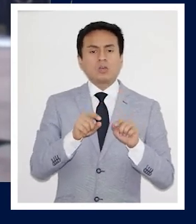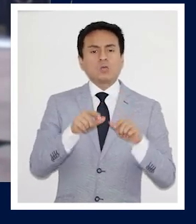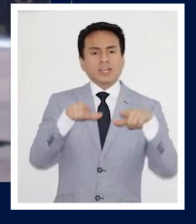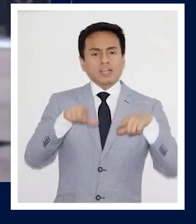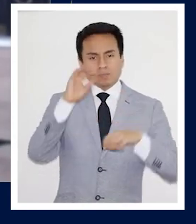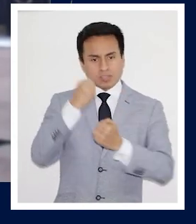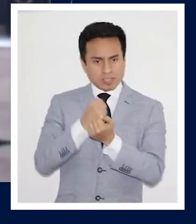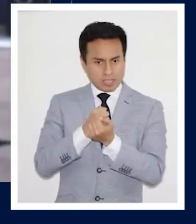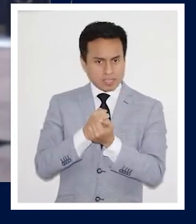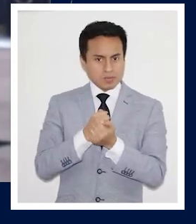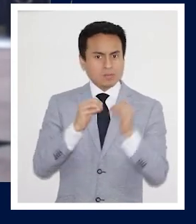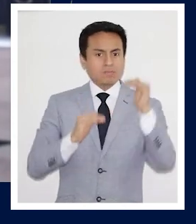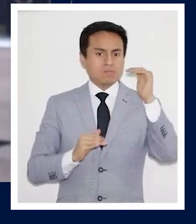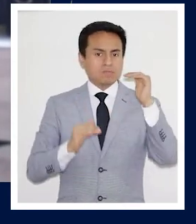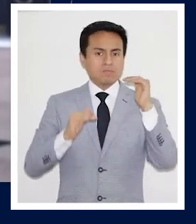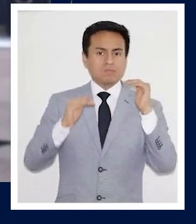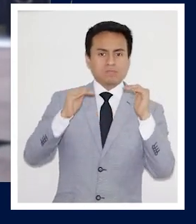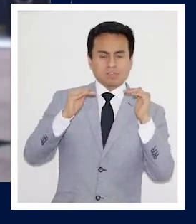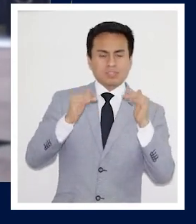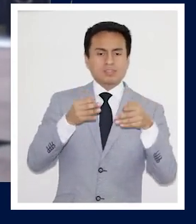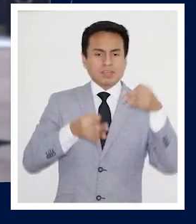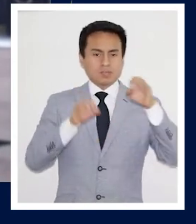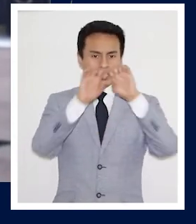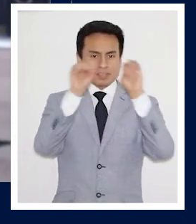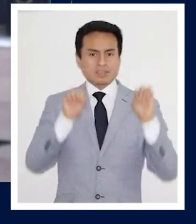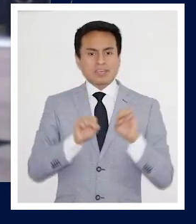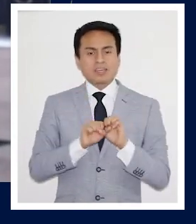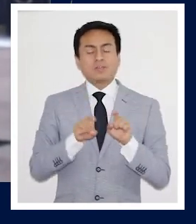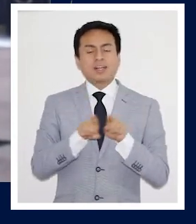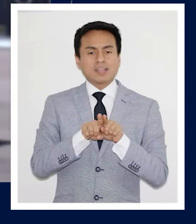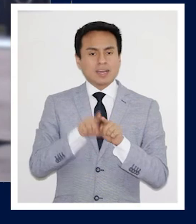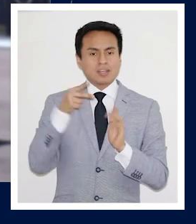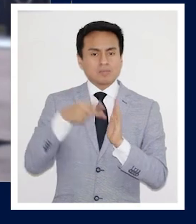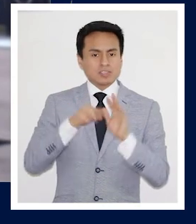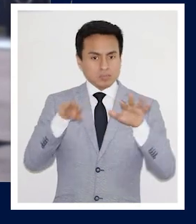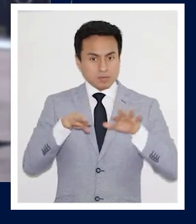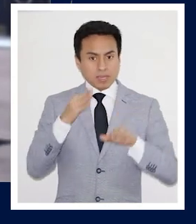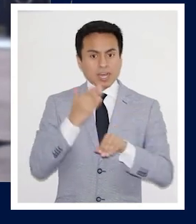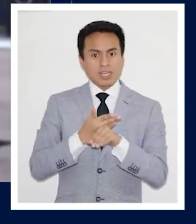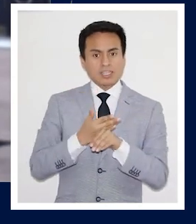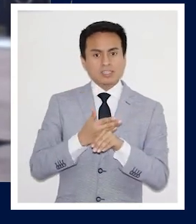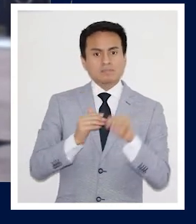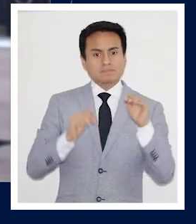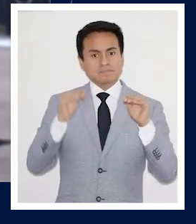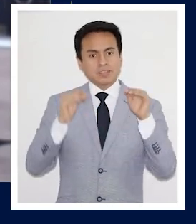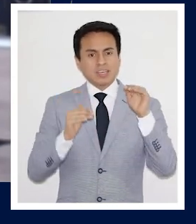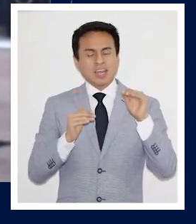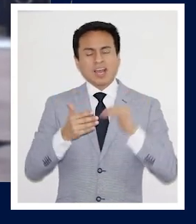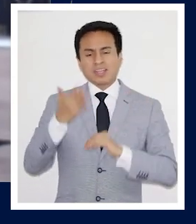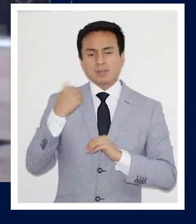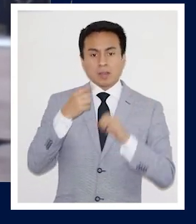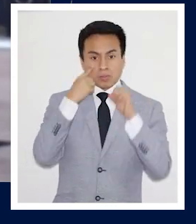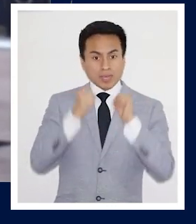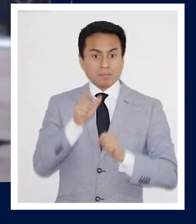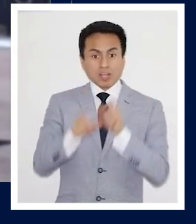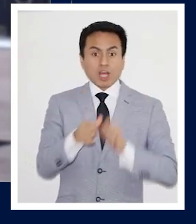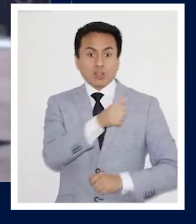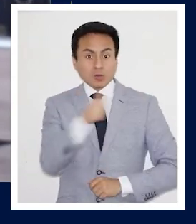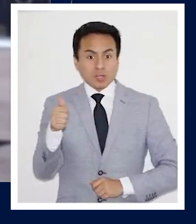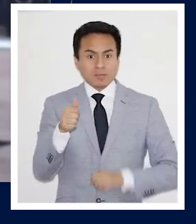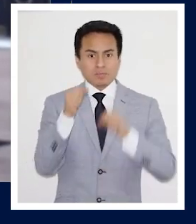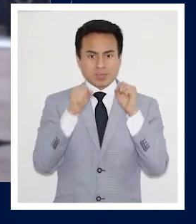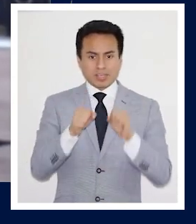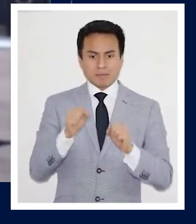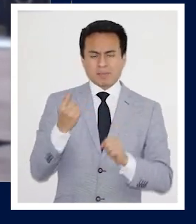defensa en unidades policiales viene a cerrar una brecha en nuestro sistema de justicia criminal que hasta el 2019 estaba abierta, ¿no? la posibilidad de que